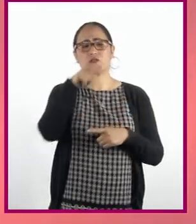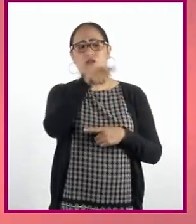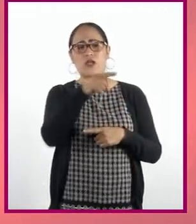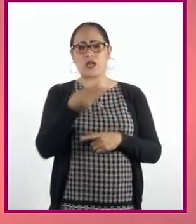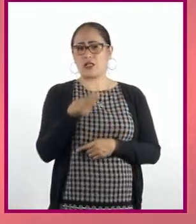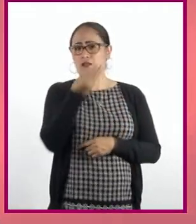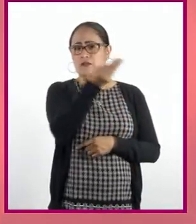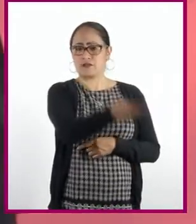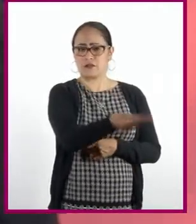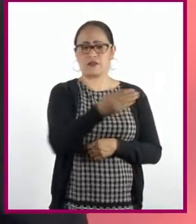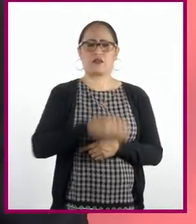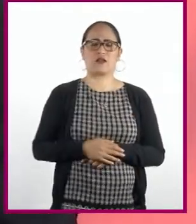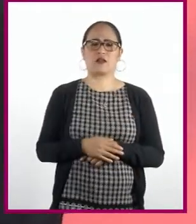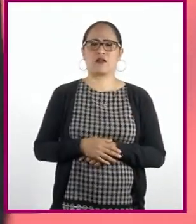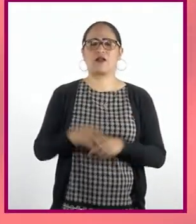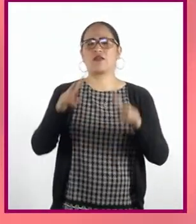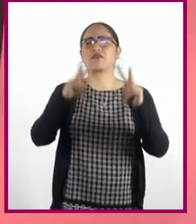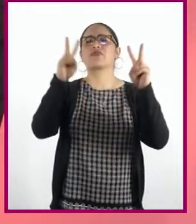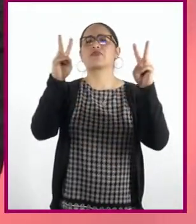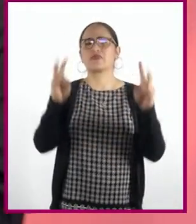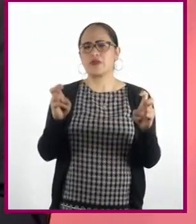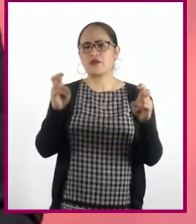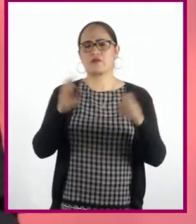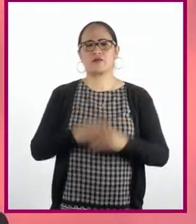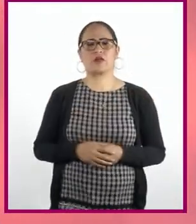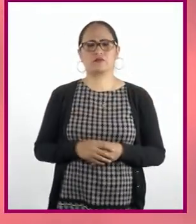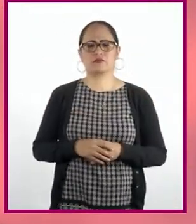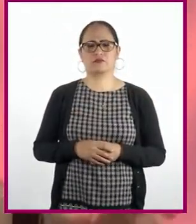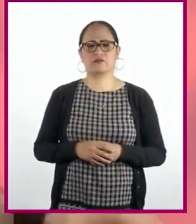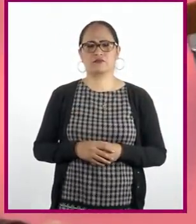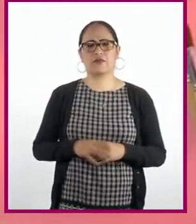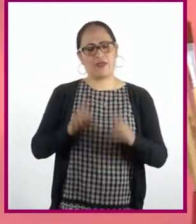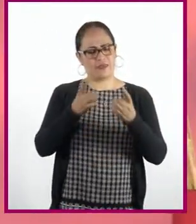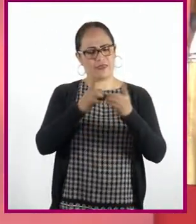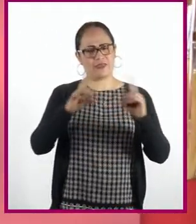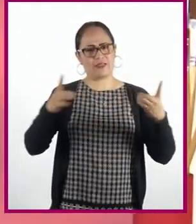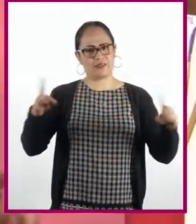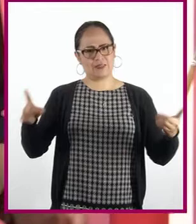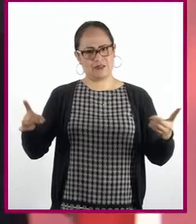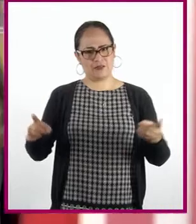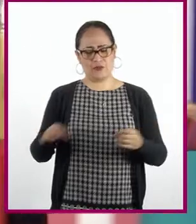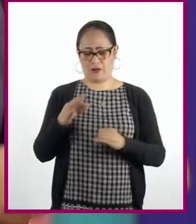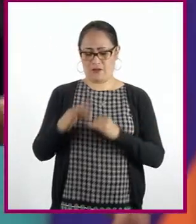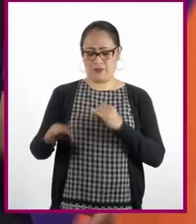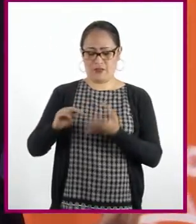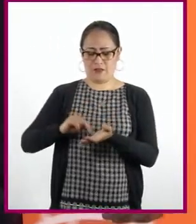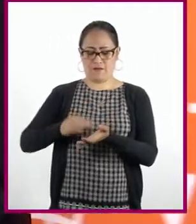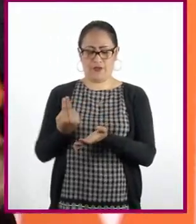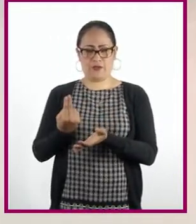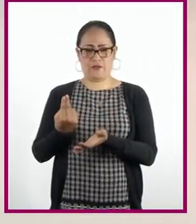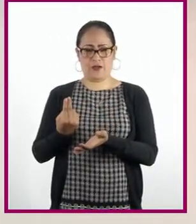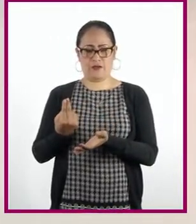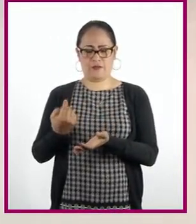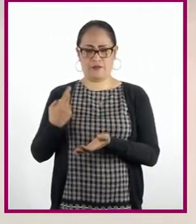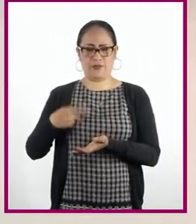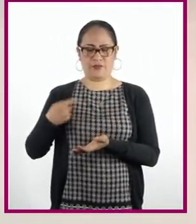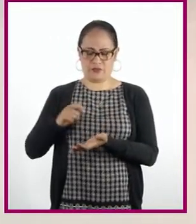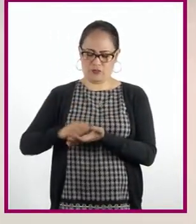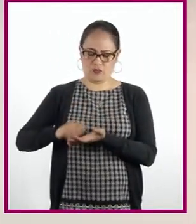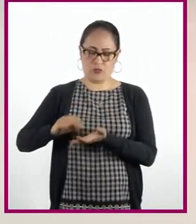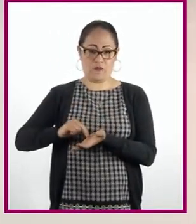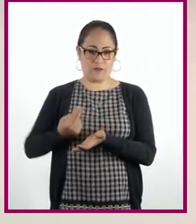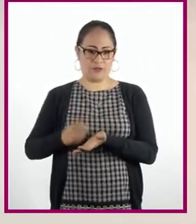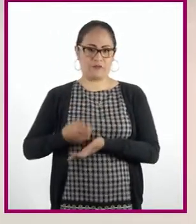el planteamiento del asunto o desarrollo y la firma de quien le envía. Tienes